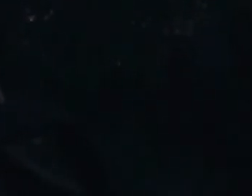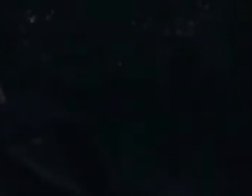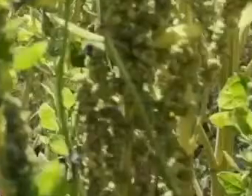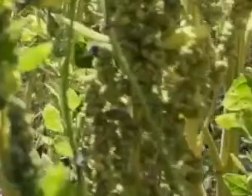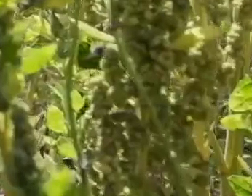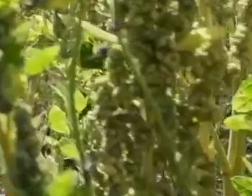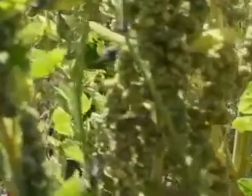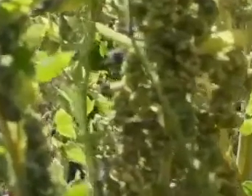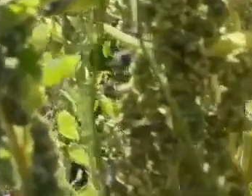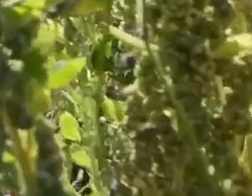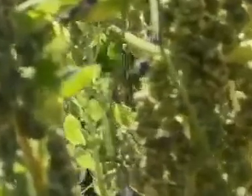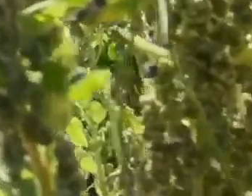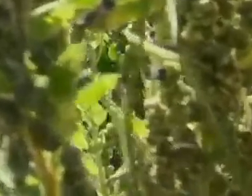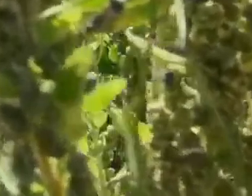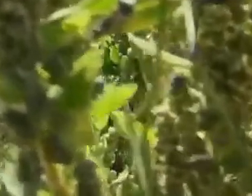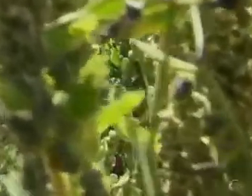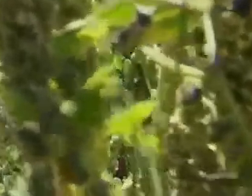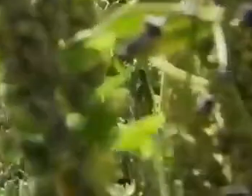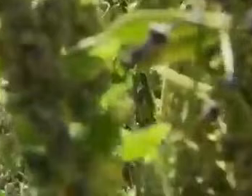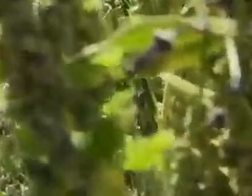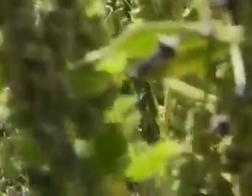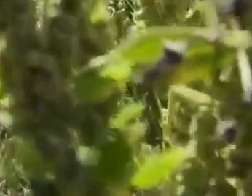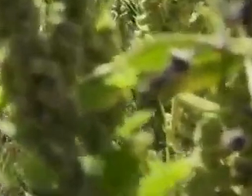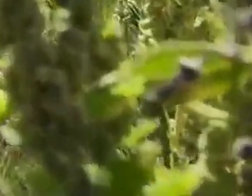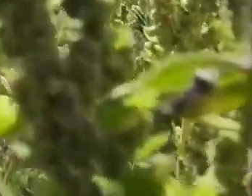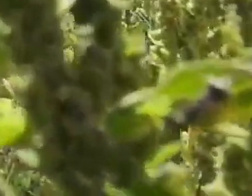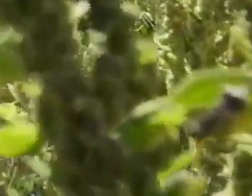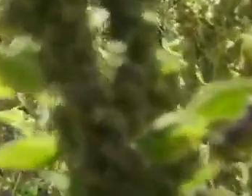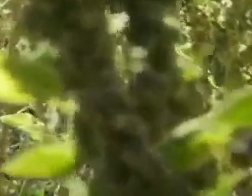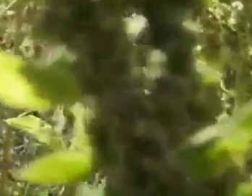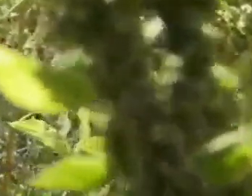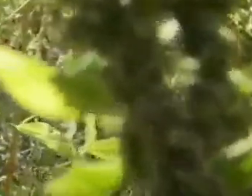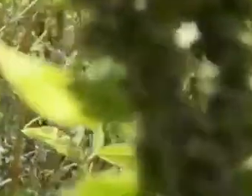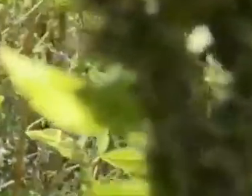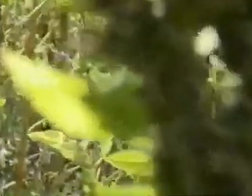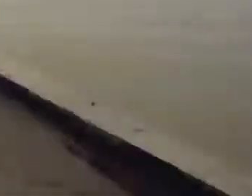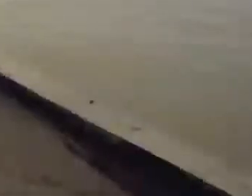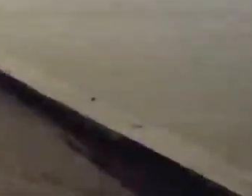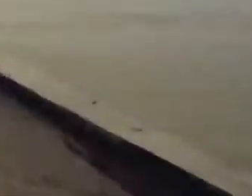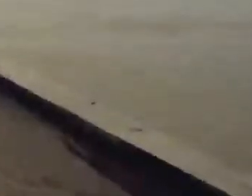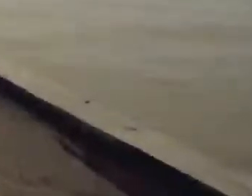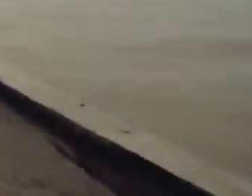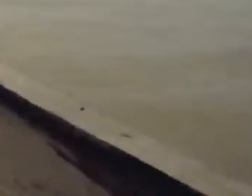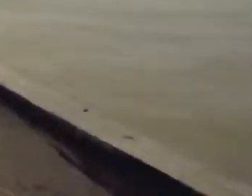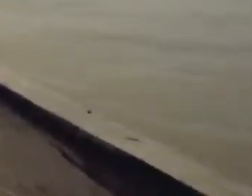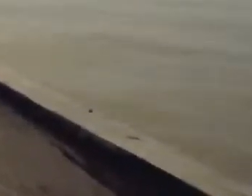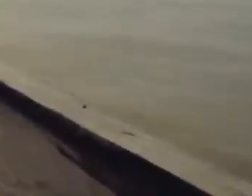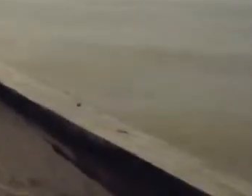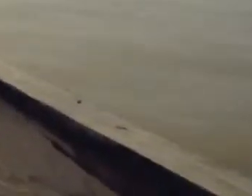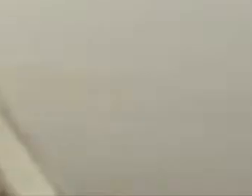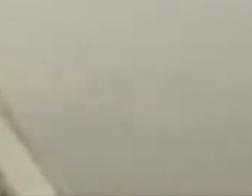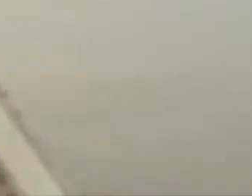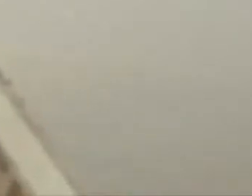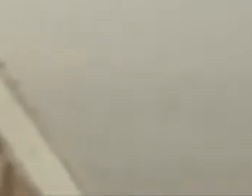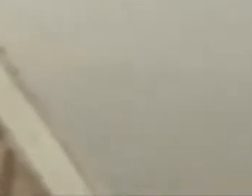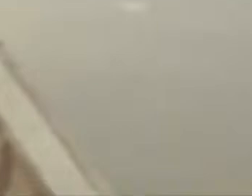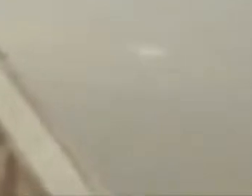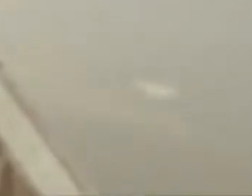mundo que nos rodea. Que logremos encontrar un propósito de identidad que aún los colombianos no